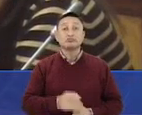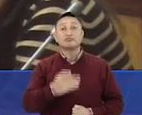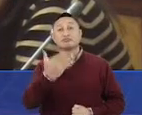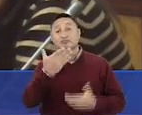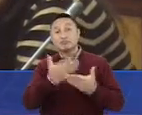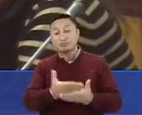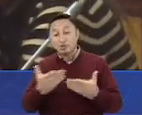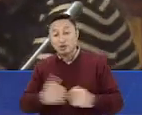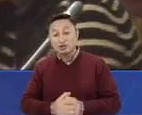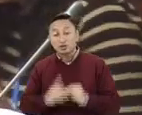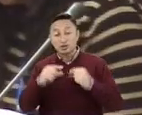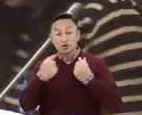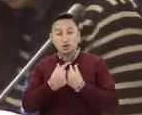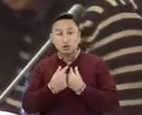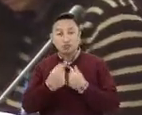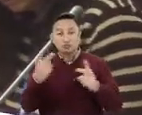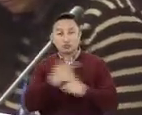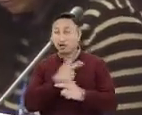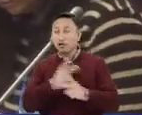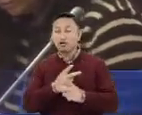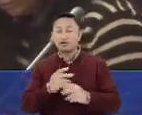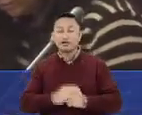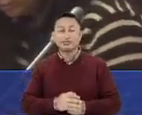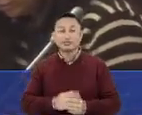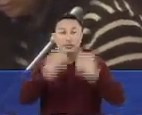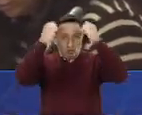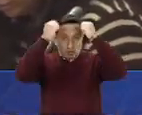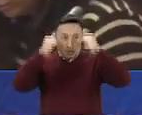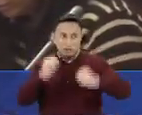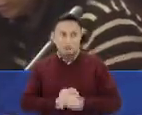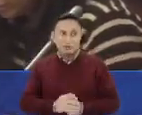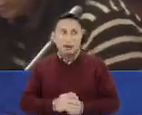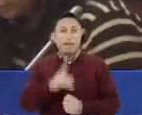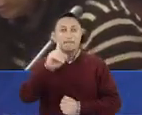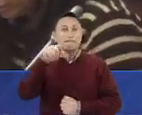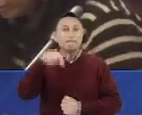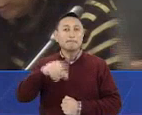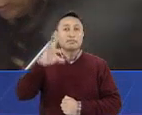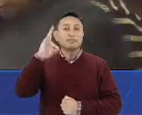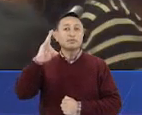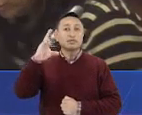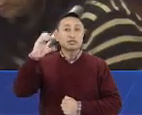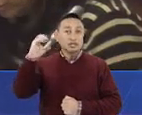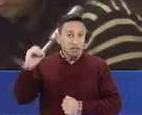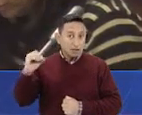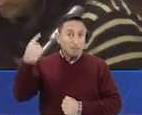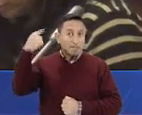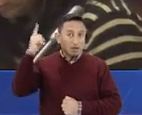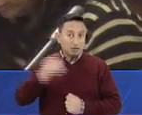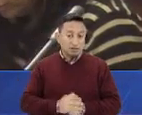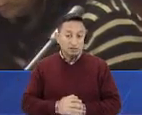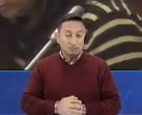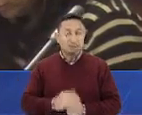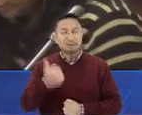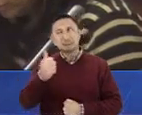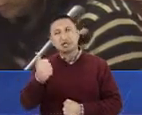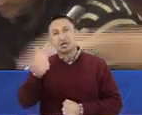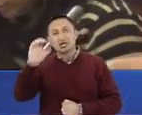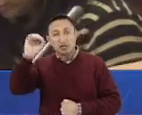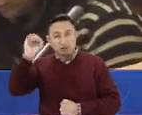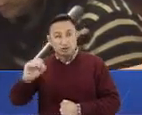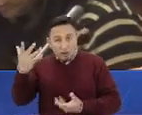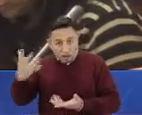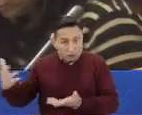que produce el crimen organizado es de aproximadamente 1.700 millones de dólares. Si recuperamos al menos